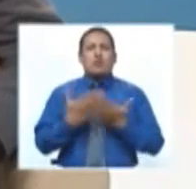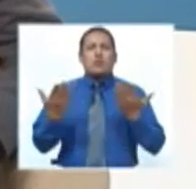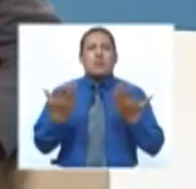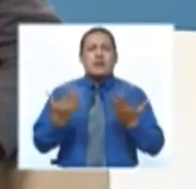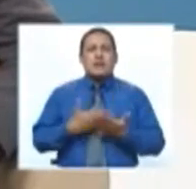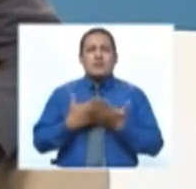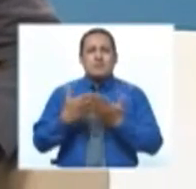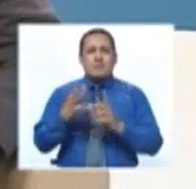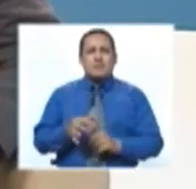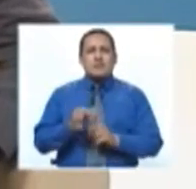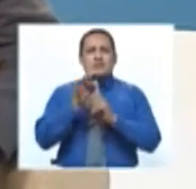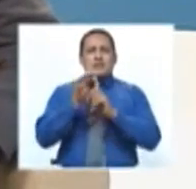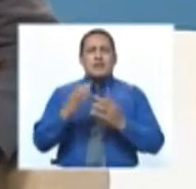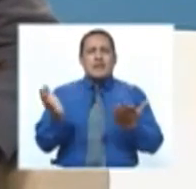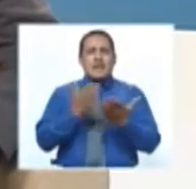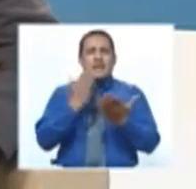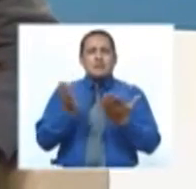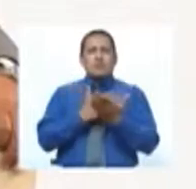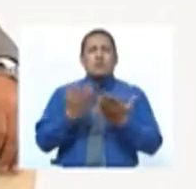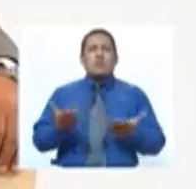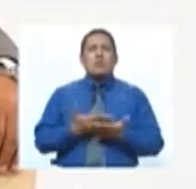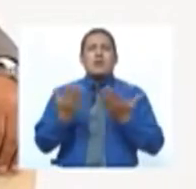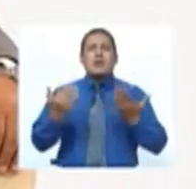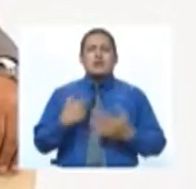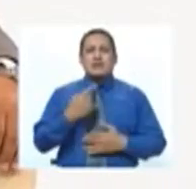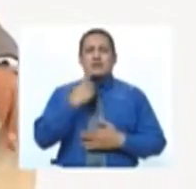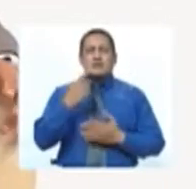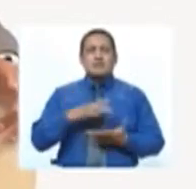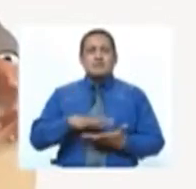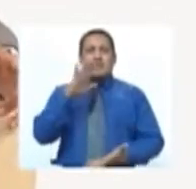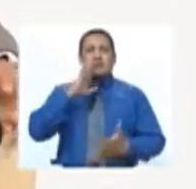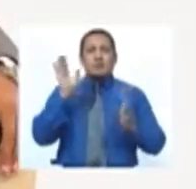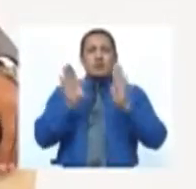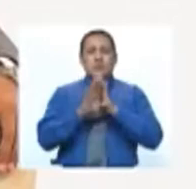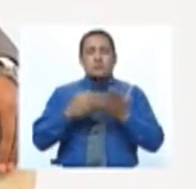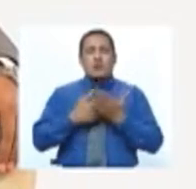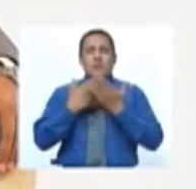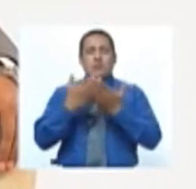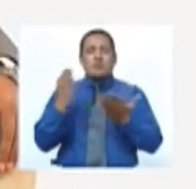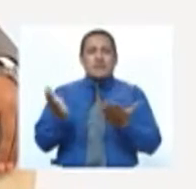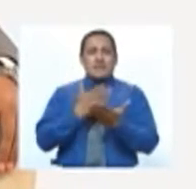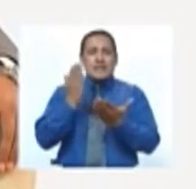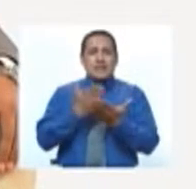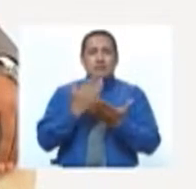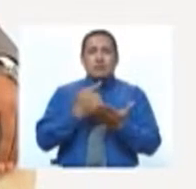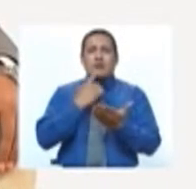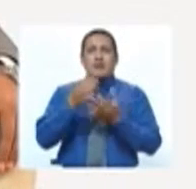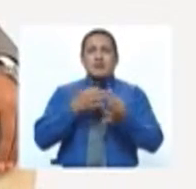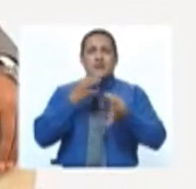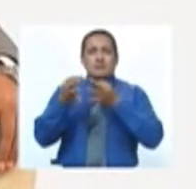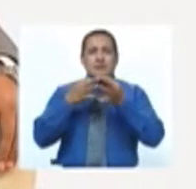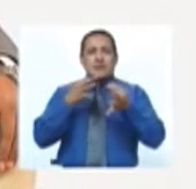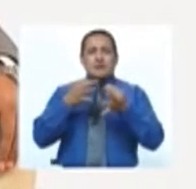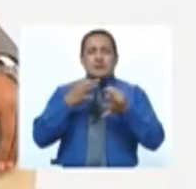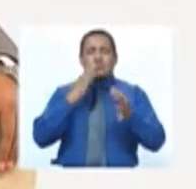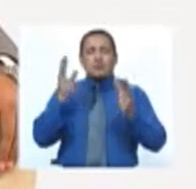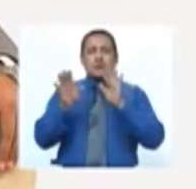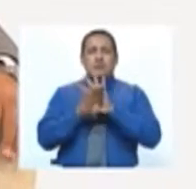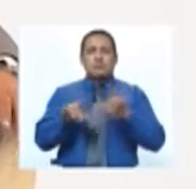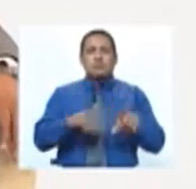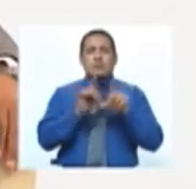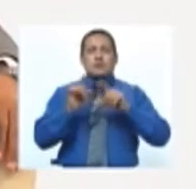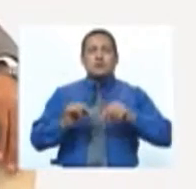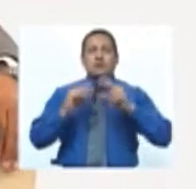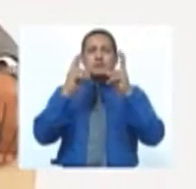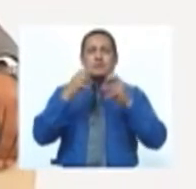principales contenidos que tiene este libro? En efecto, tanto como el libro, el tema aborda